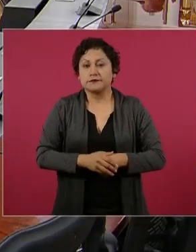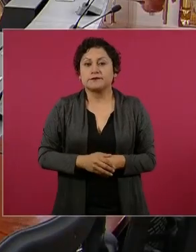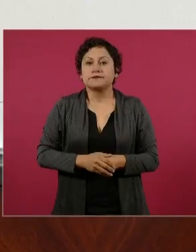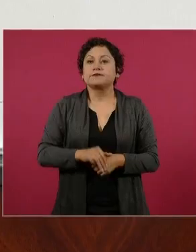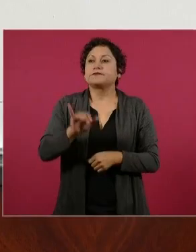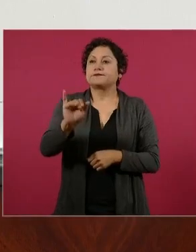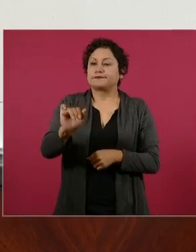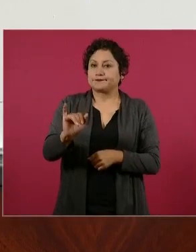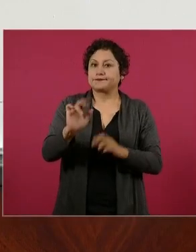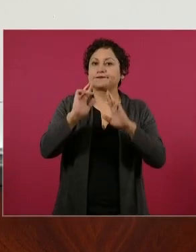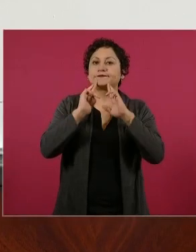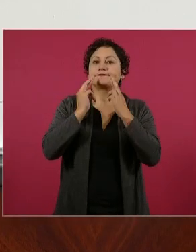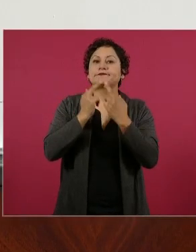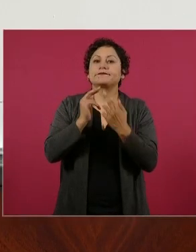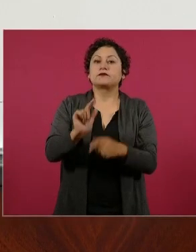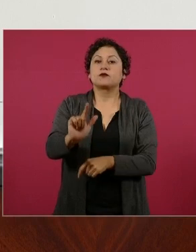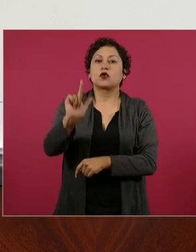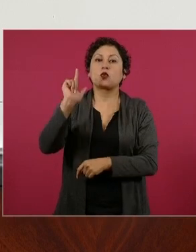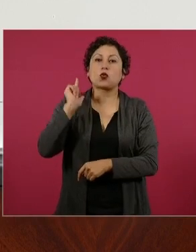del lunes,